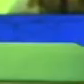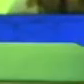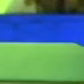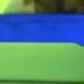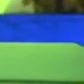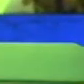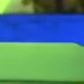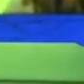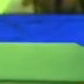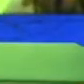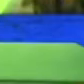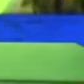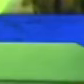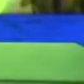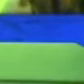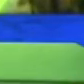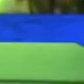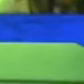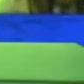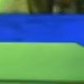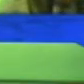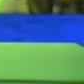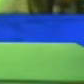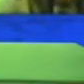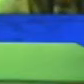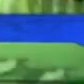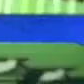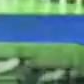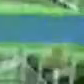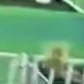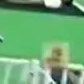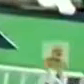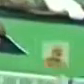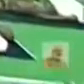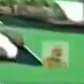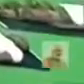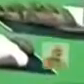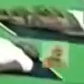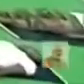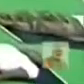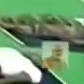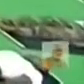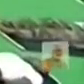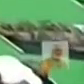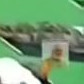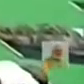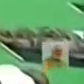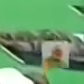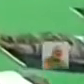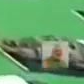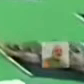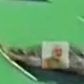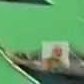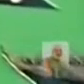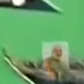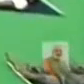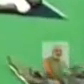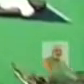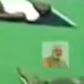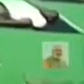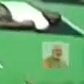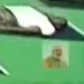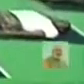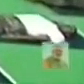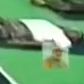india se conmemora el día internacional de la yoga el primer ministro narendra modi abrió el camino para iniciar los